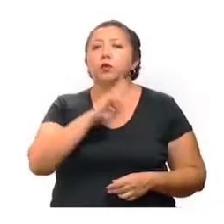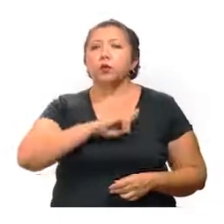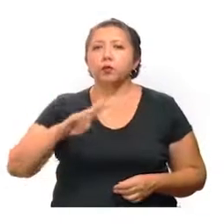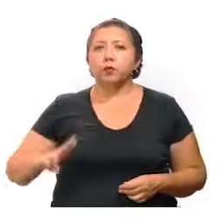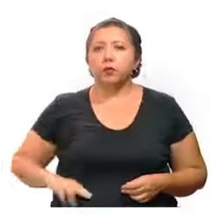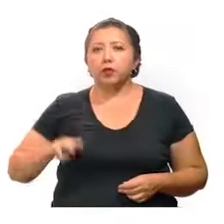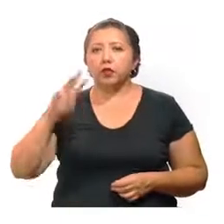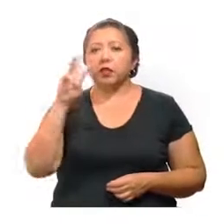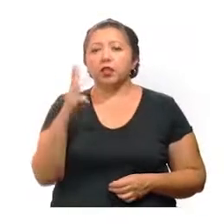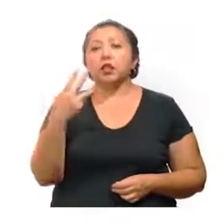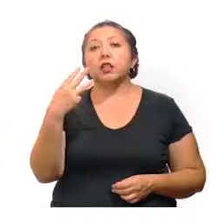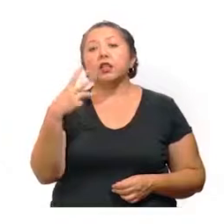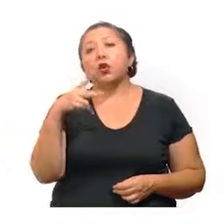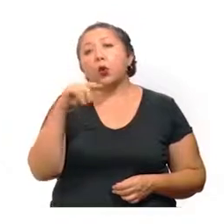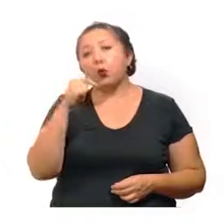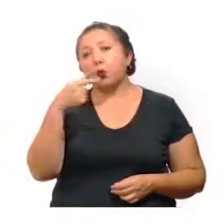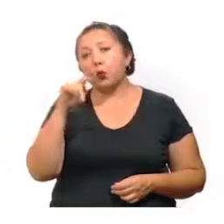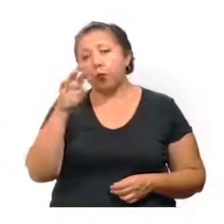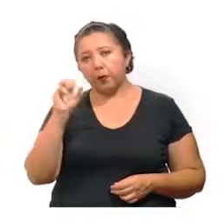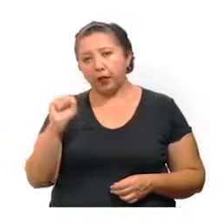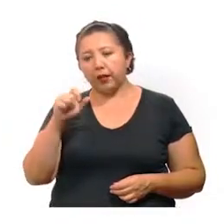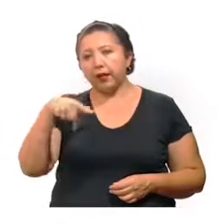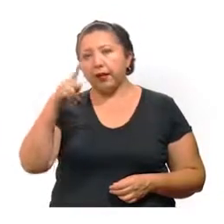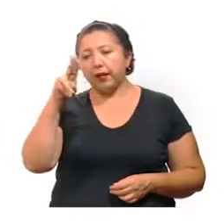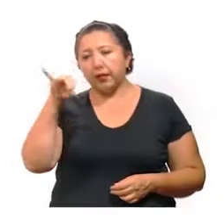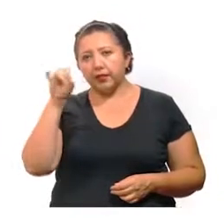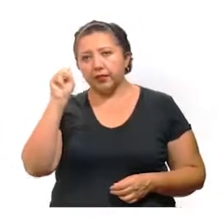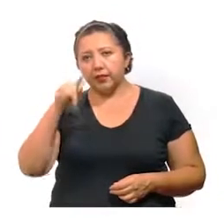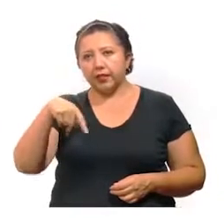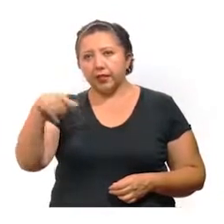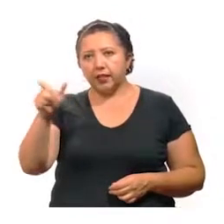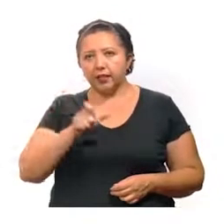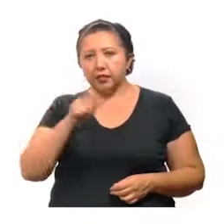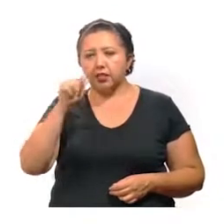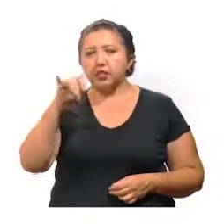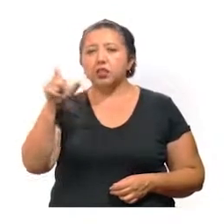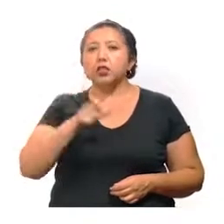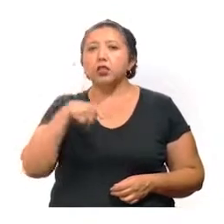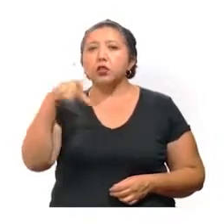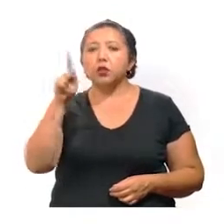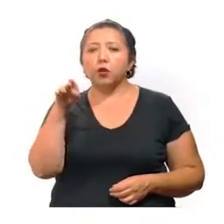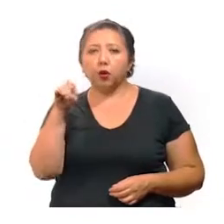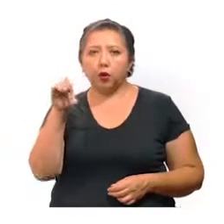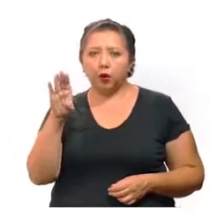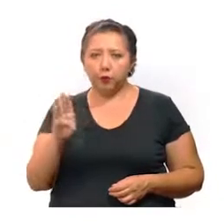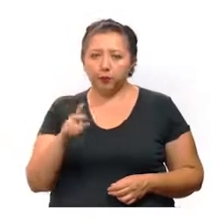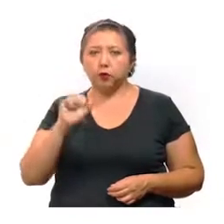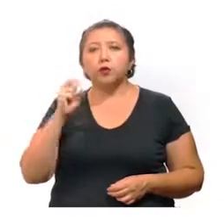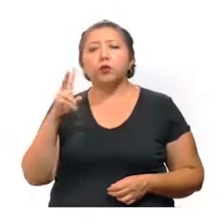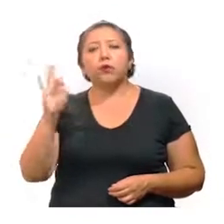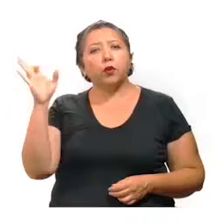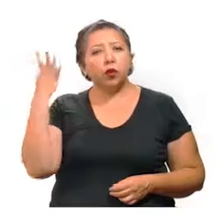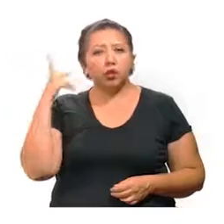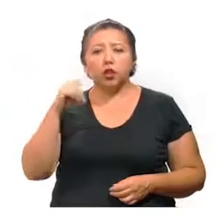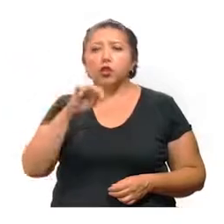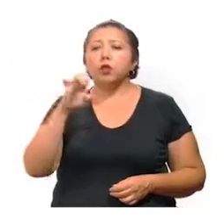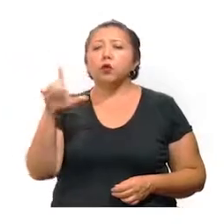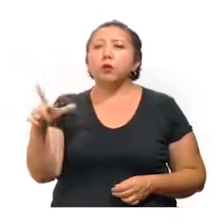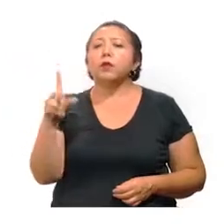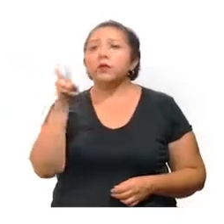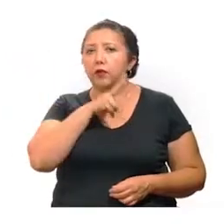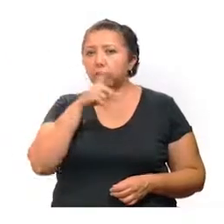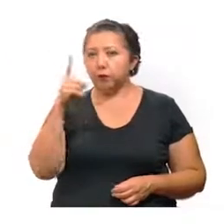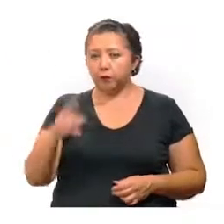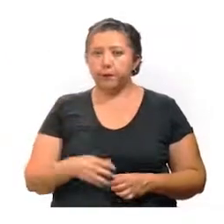Humán, 3 en Junucmá, 2 en Chemash, Canacín, Tecash y Tixcocop, y 2 foráneos, y 1 en Acanqué, Ticul y